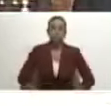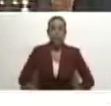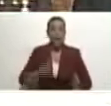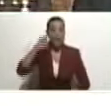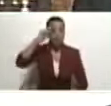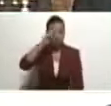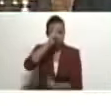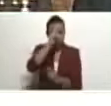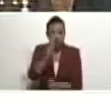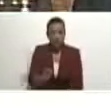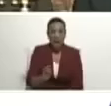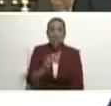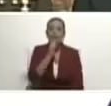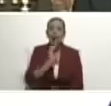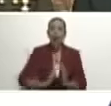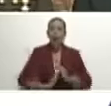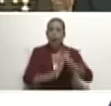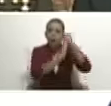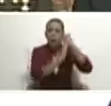Reconocer a los héroes